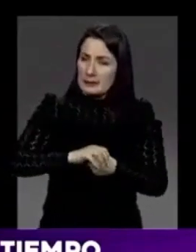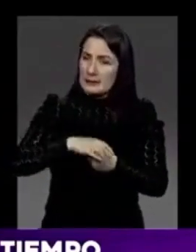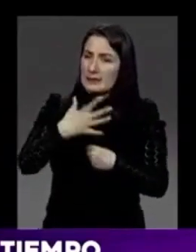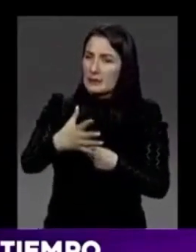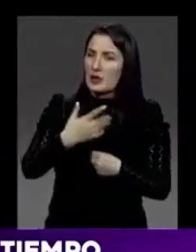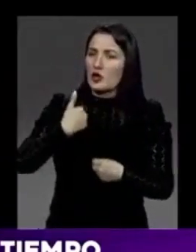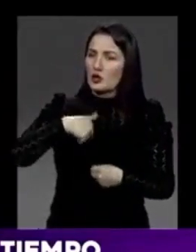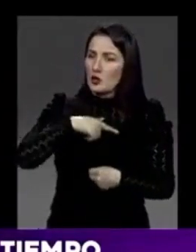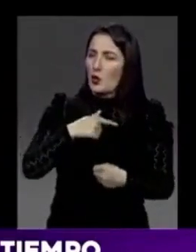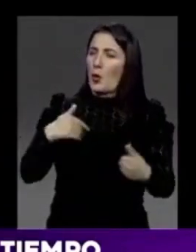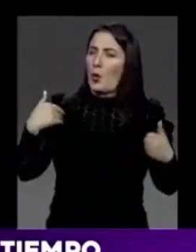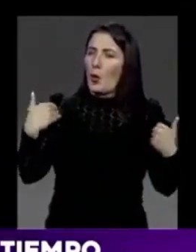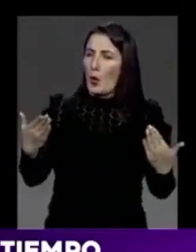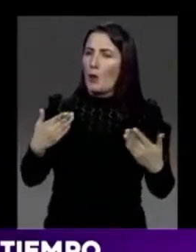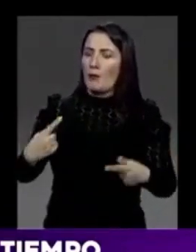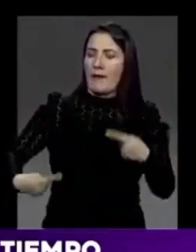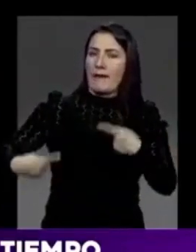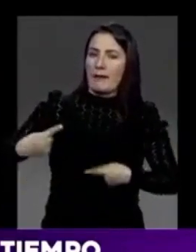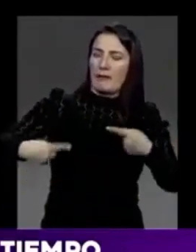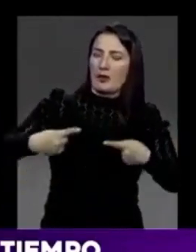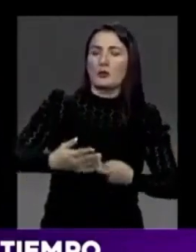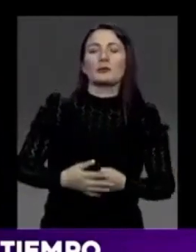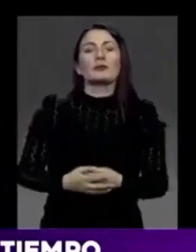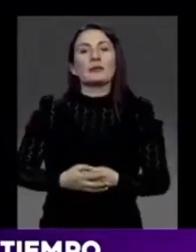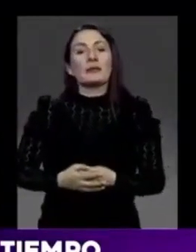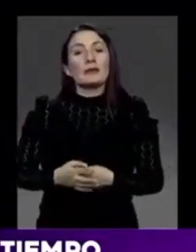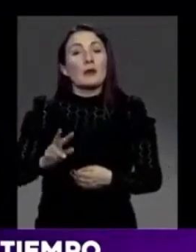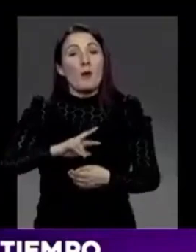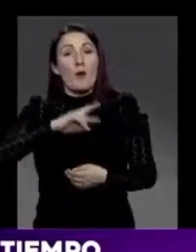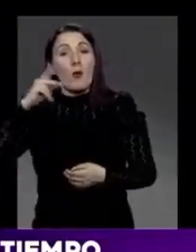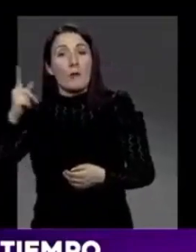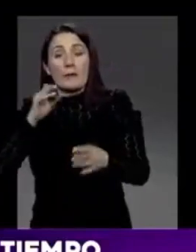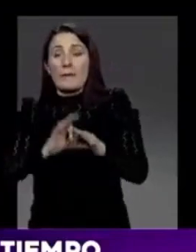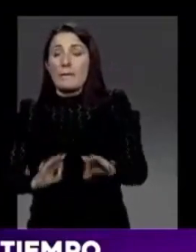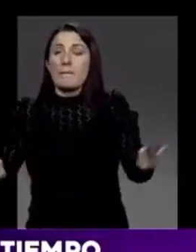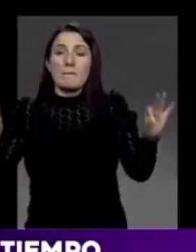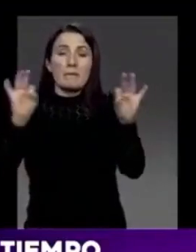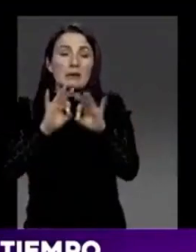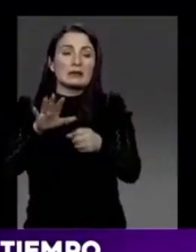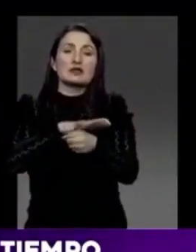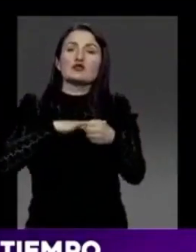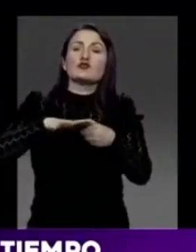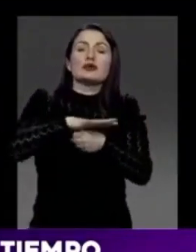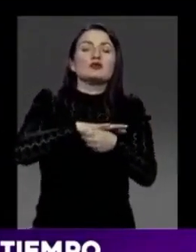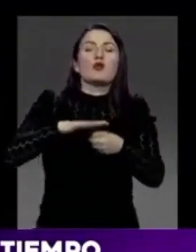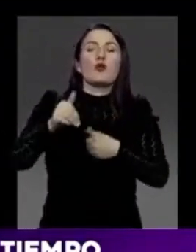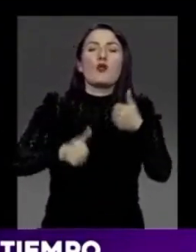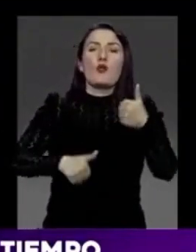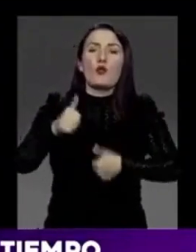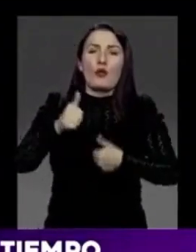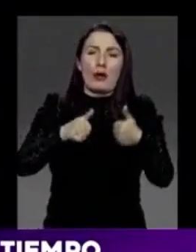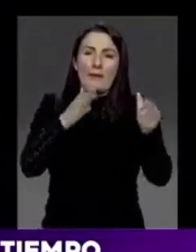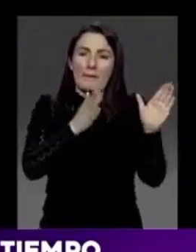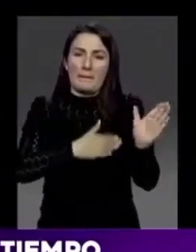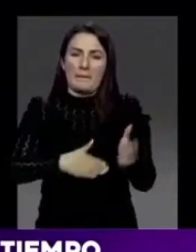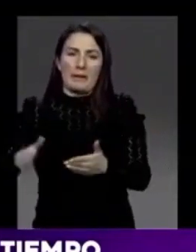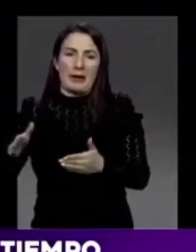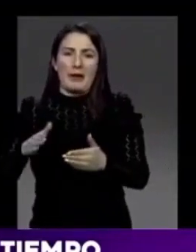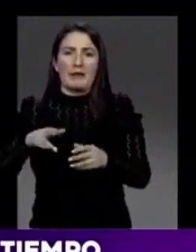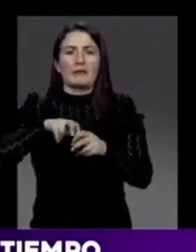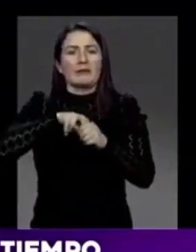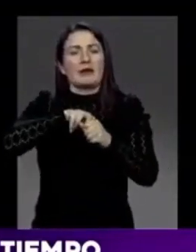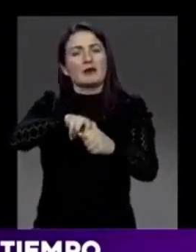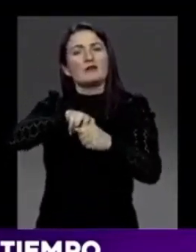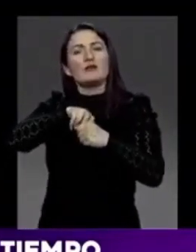eso y eso es en el vive la competitividad regional otra importante situación que tenemos que atender son los planes maestros de transporte